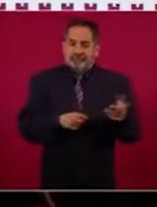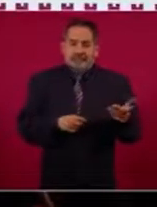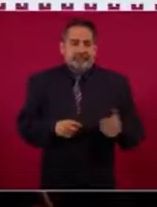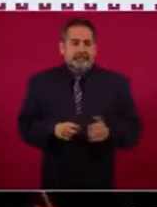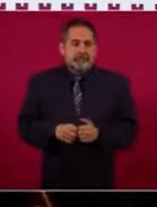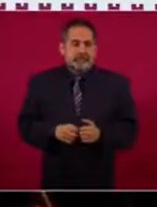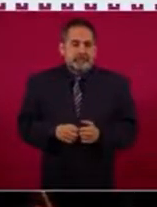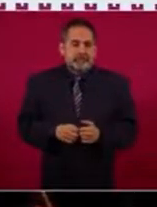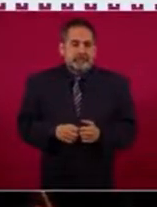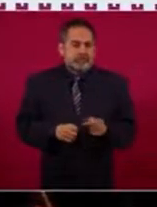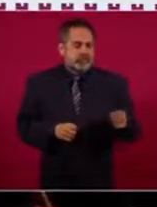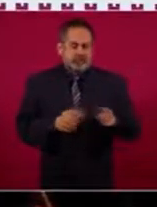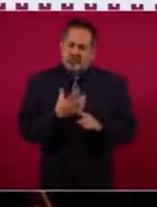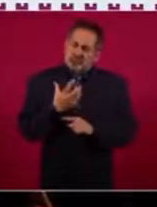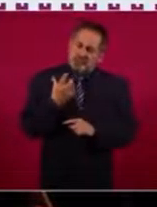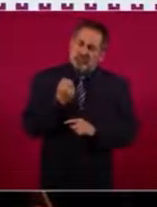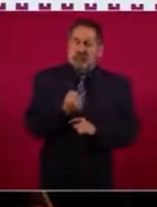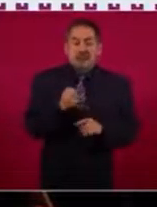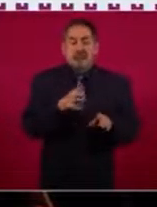de ultraderecha